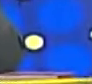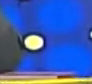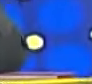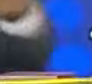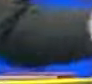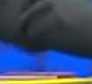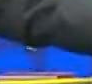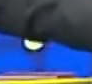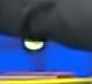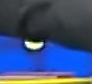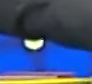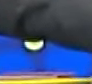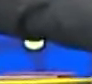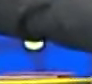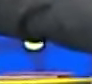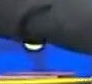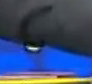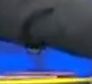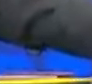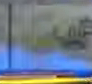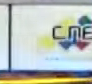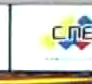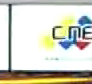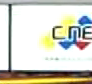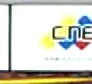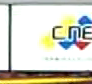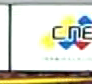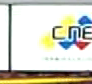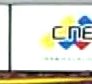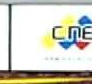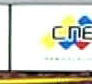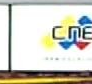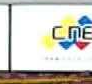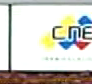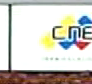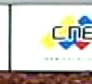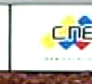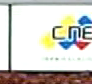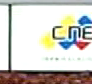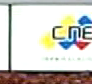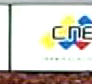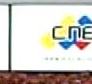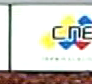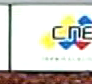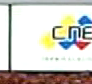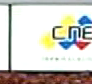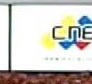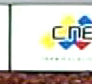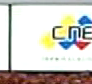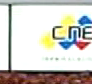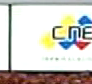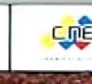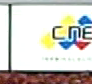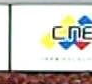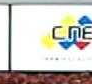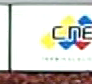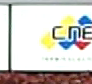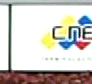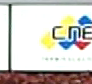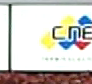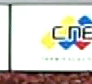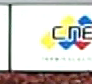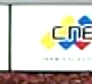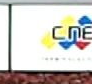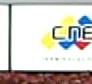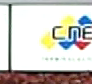las llevamos al CNE de entonces. Y el Consejo Nacional de entonces no las cambió. Y así todo